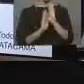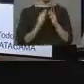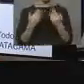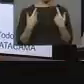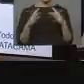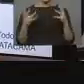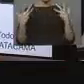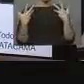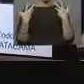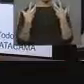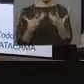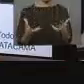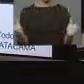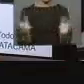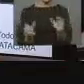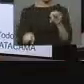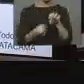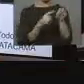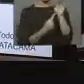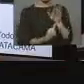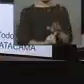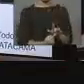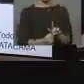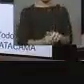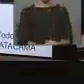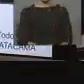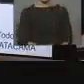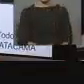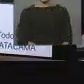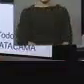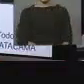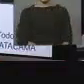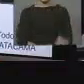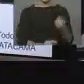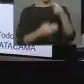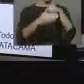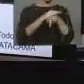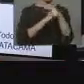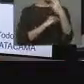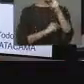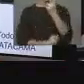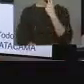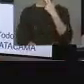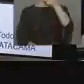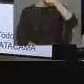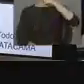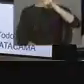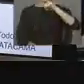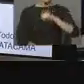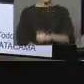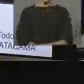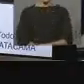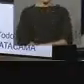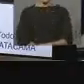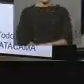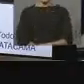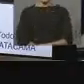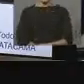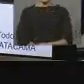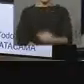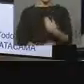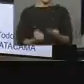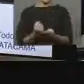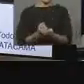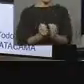clase de violencia o discriminación y a no ser invadidas en el ejercicio de su vida privada. En términos concretos, otorgan